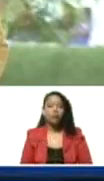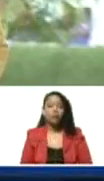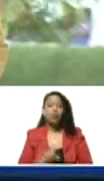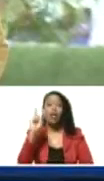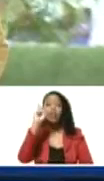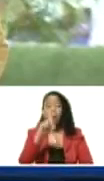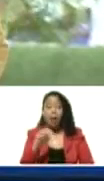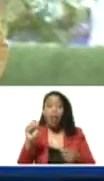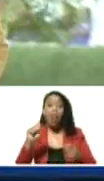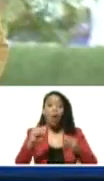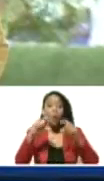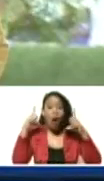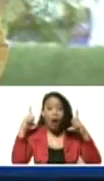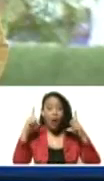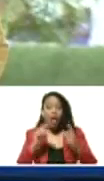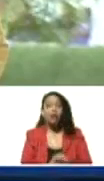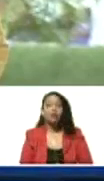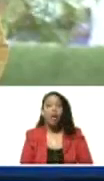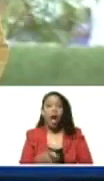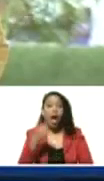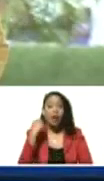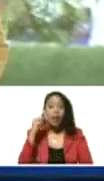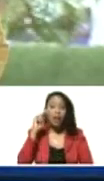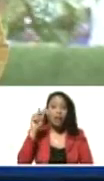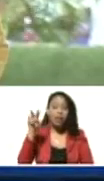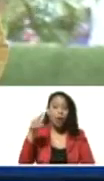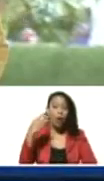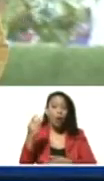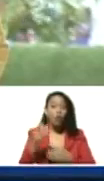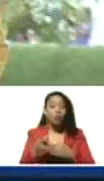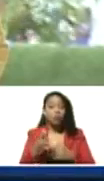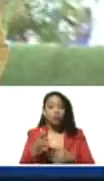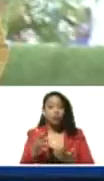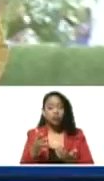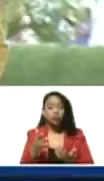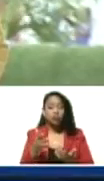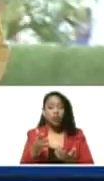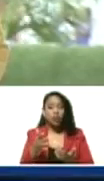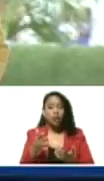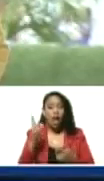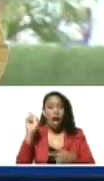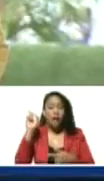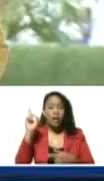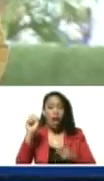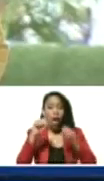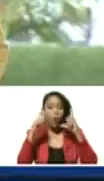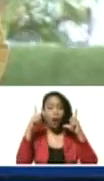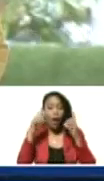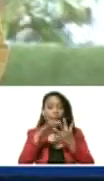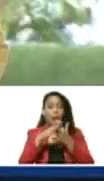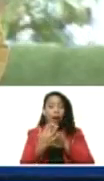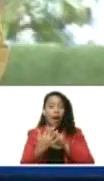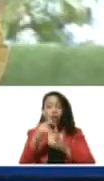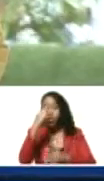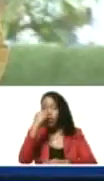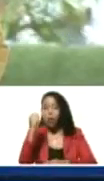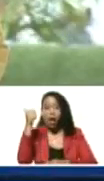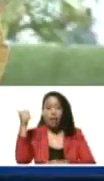también a La Guaira. Ayer tuvimos un alud en La Guaira, en el barrio Zamora,